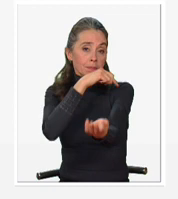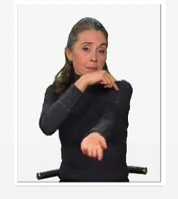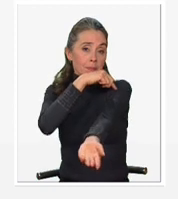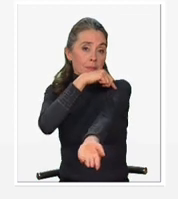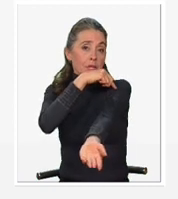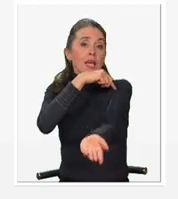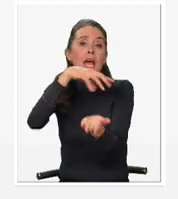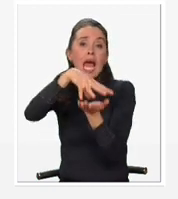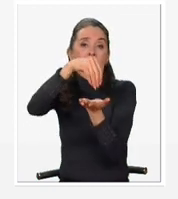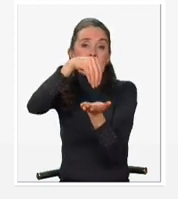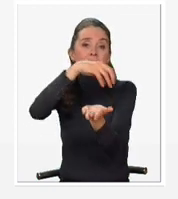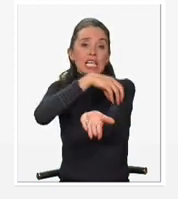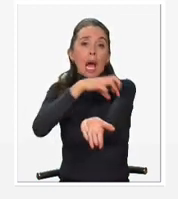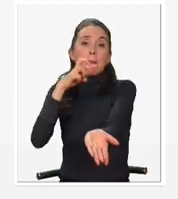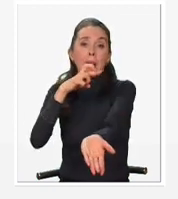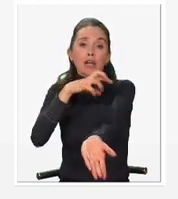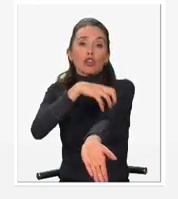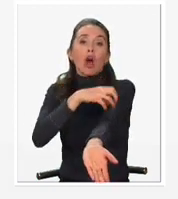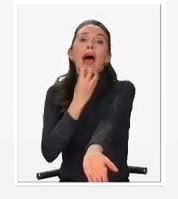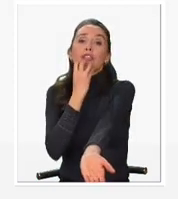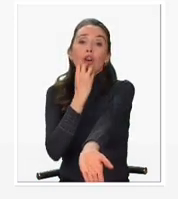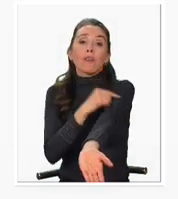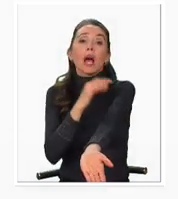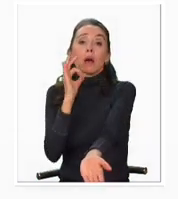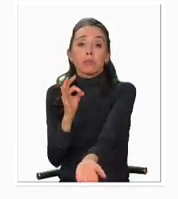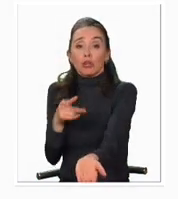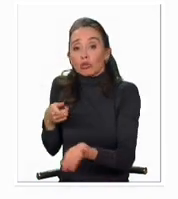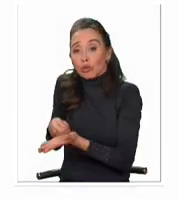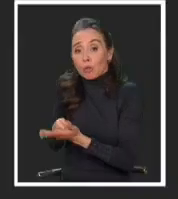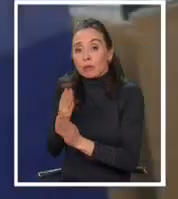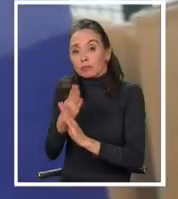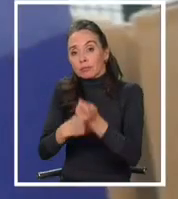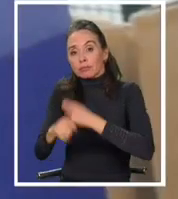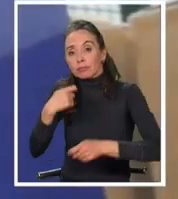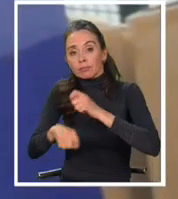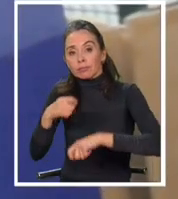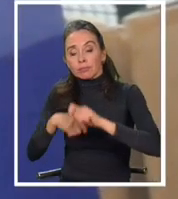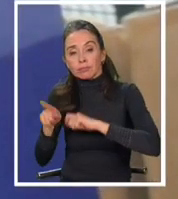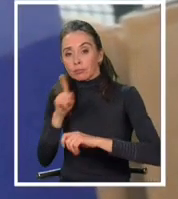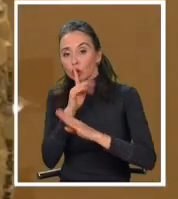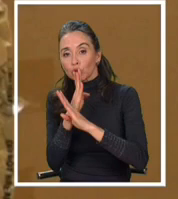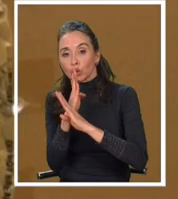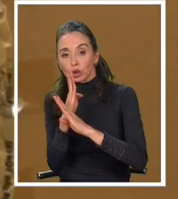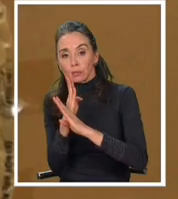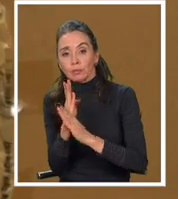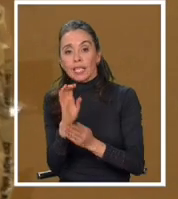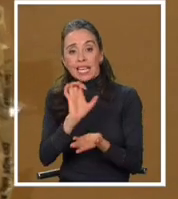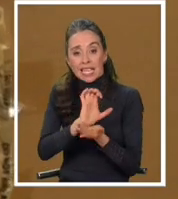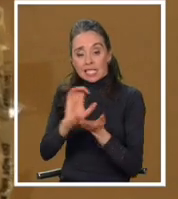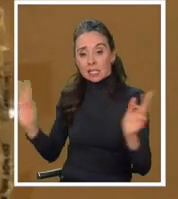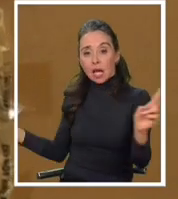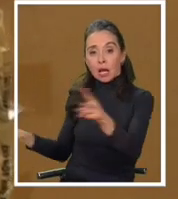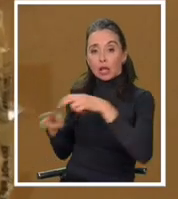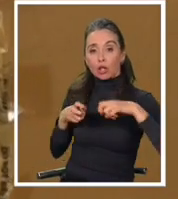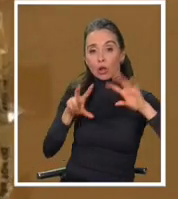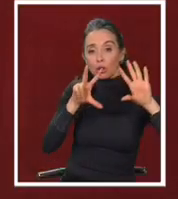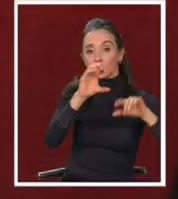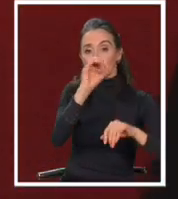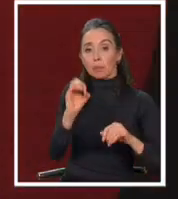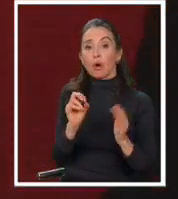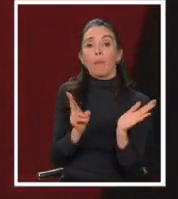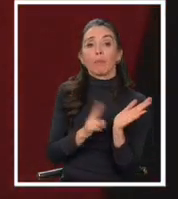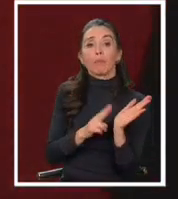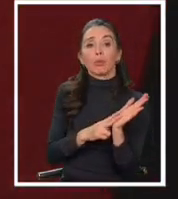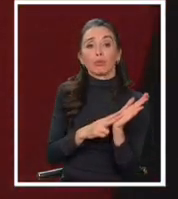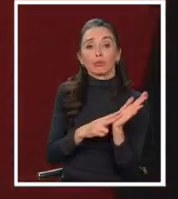Arica y Parinacota y Antofagasta son de contrabando. Y dado que el Estado recauda aproximadamente un